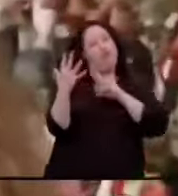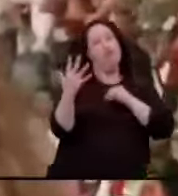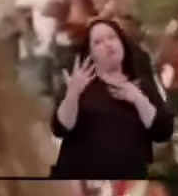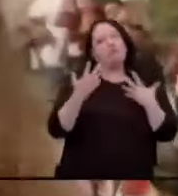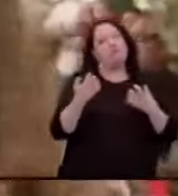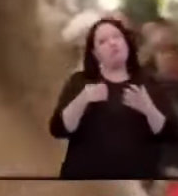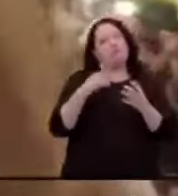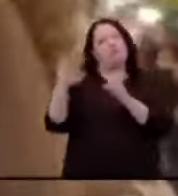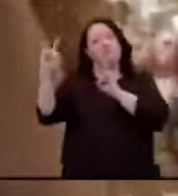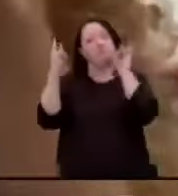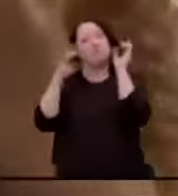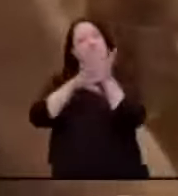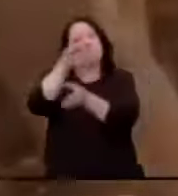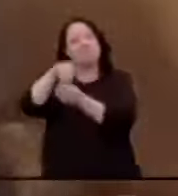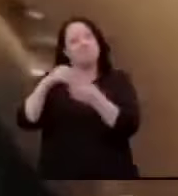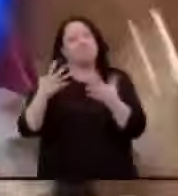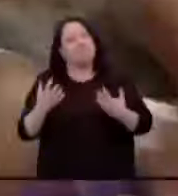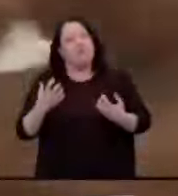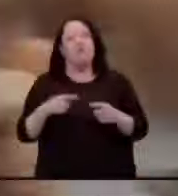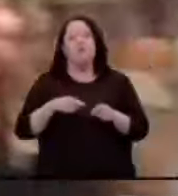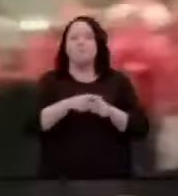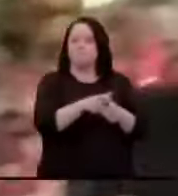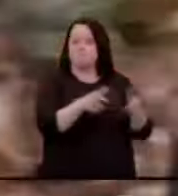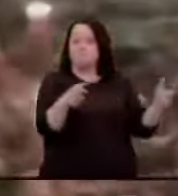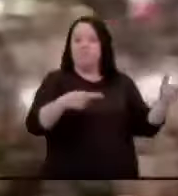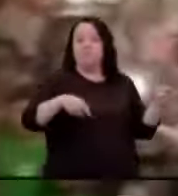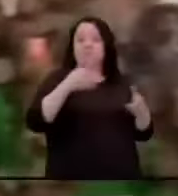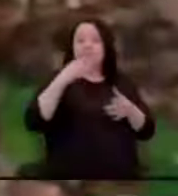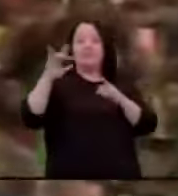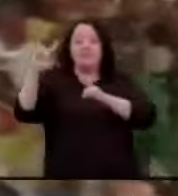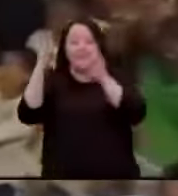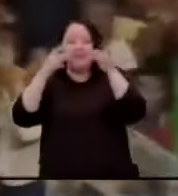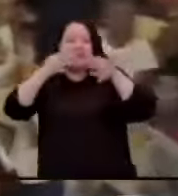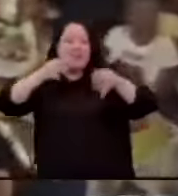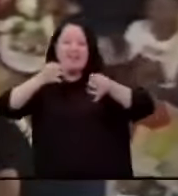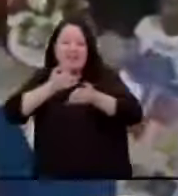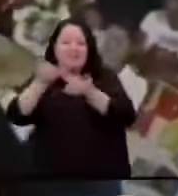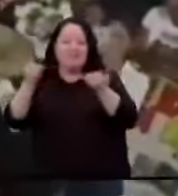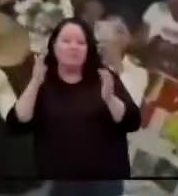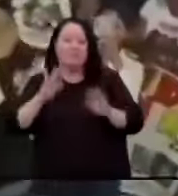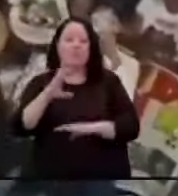el desafío, sin duda uno de los realities preferidos por los colombianos.